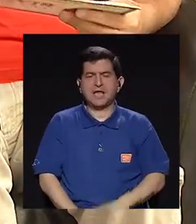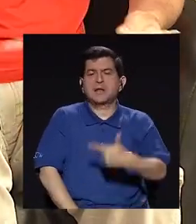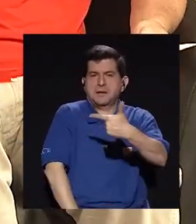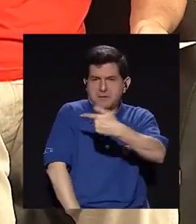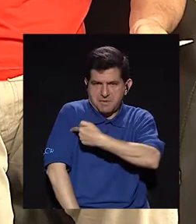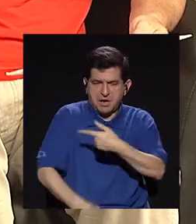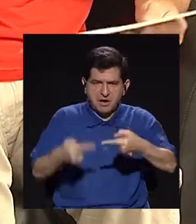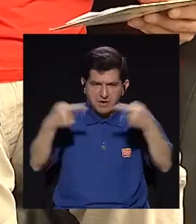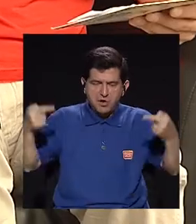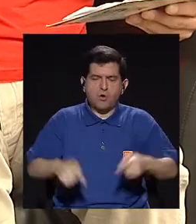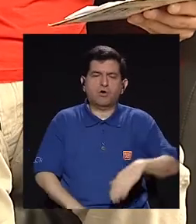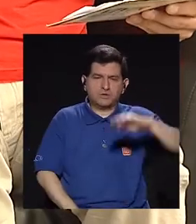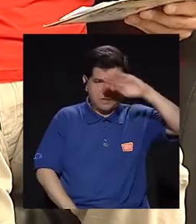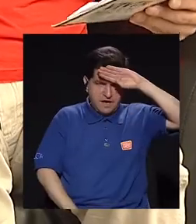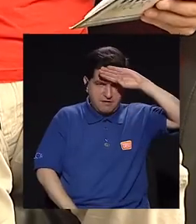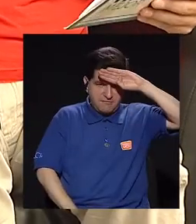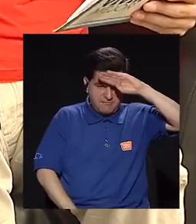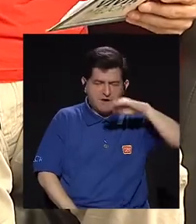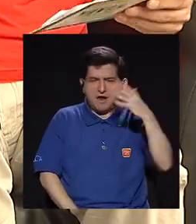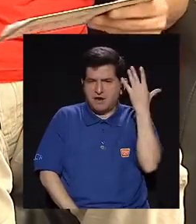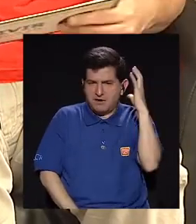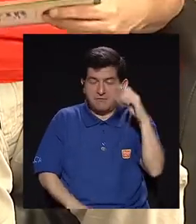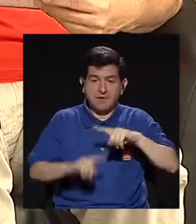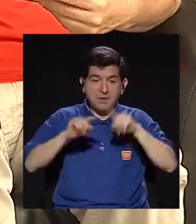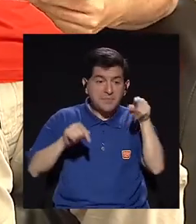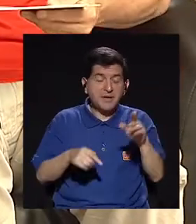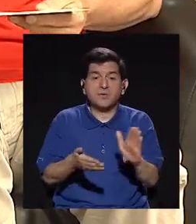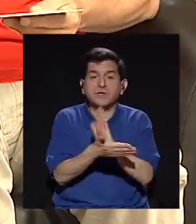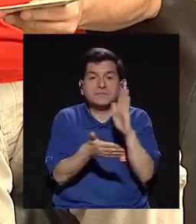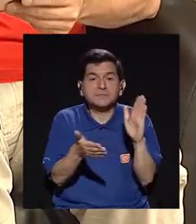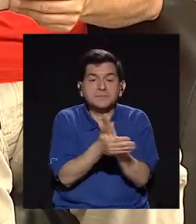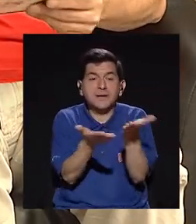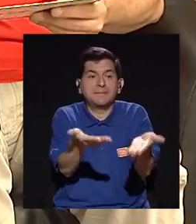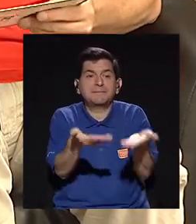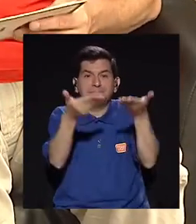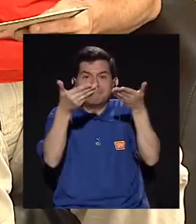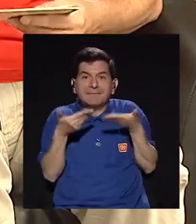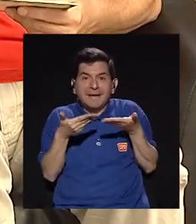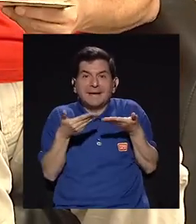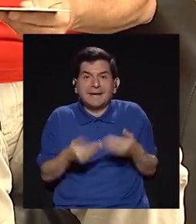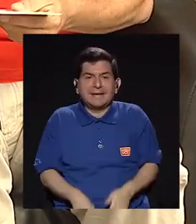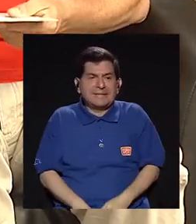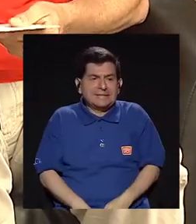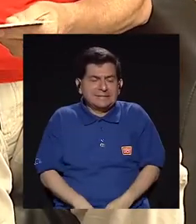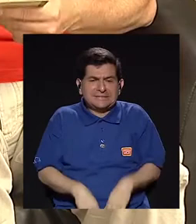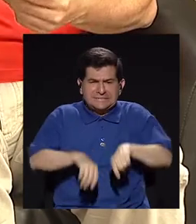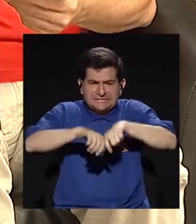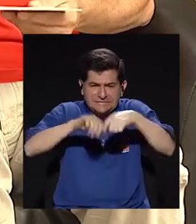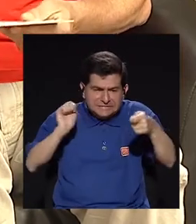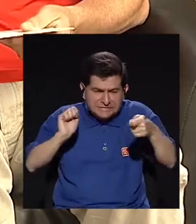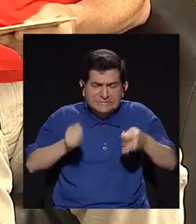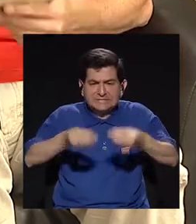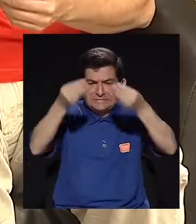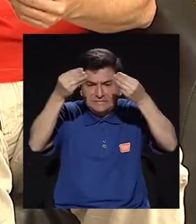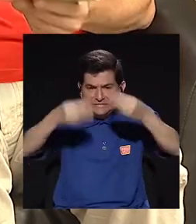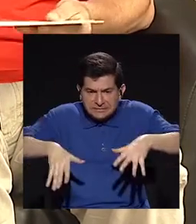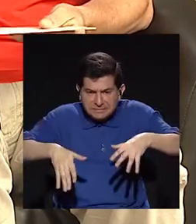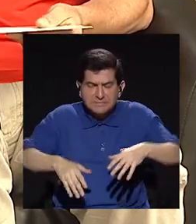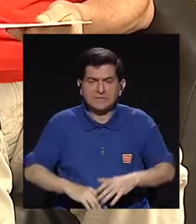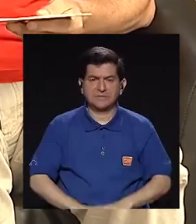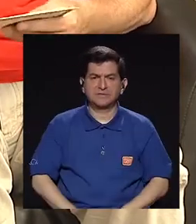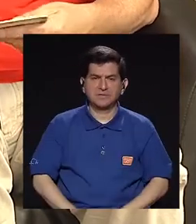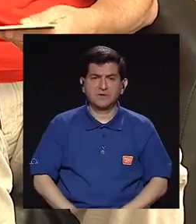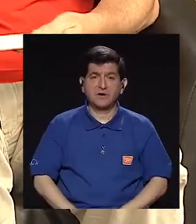me vacuné contra la fiebre amarilla, pero ese papelito que me dieron se me despedazó, se me perdió, se me